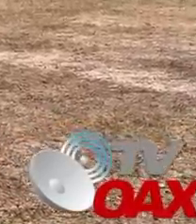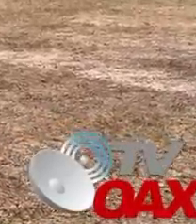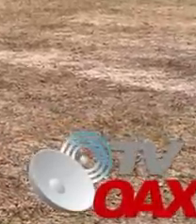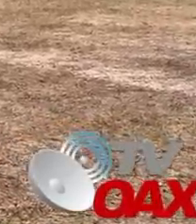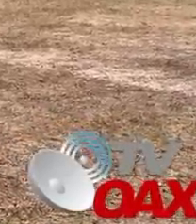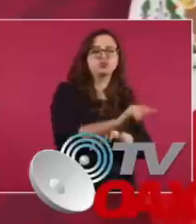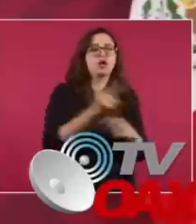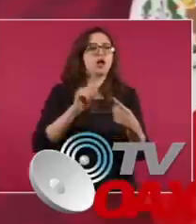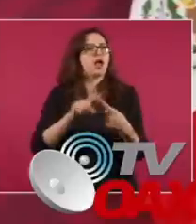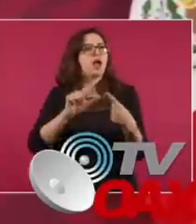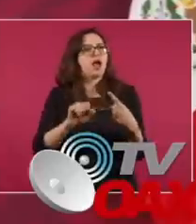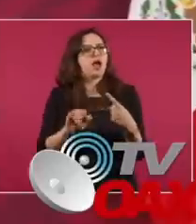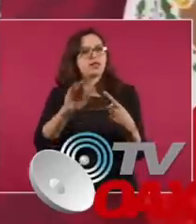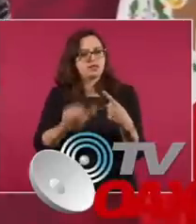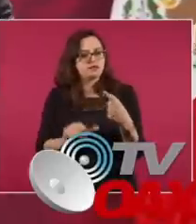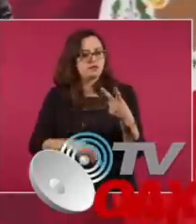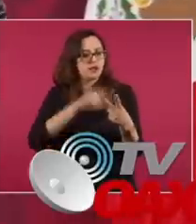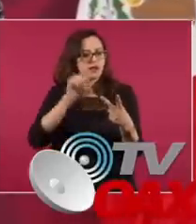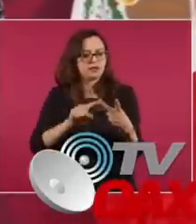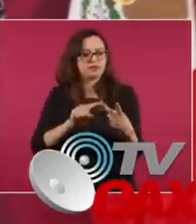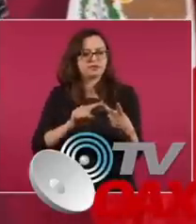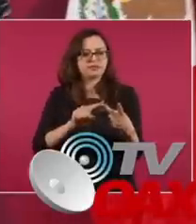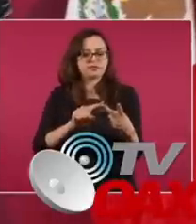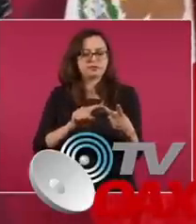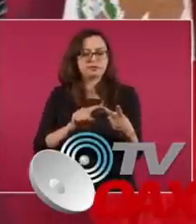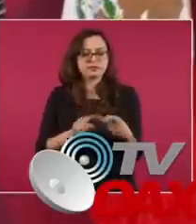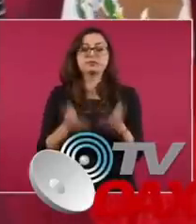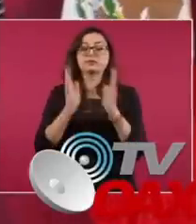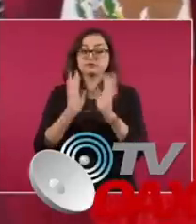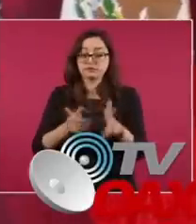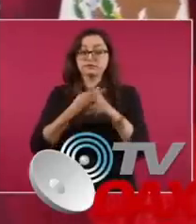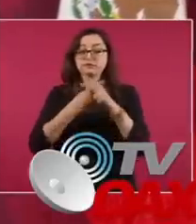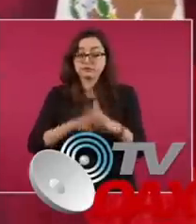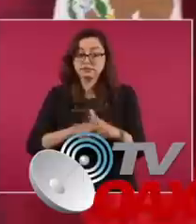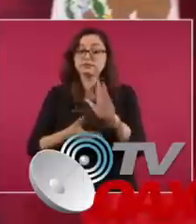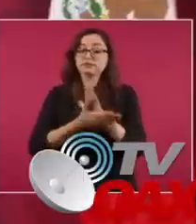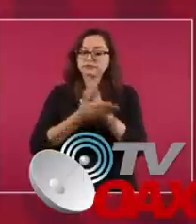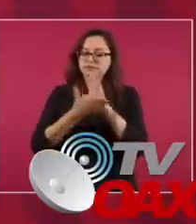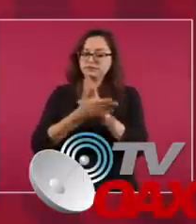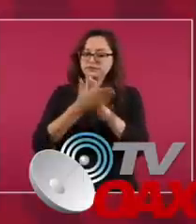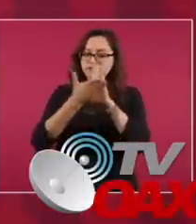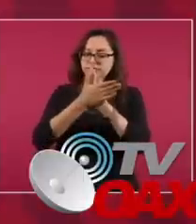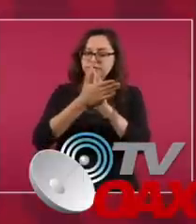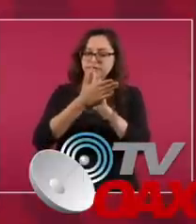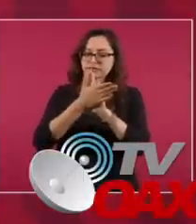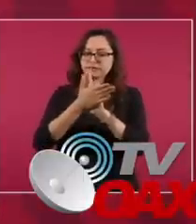el Felipe Ángeles, el aeropuerto que ya se inició, por cierto, la